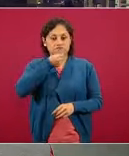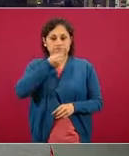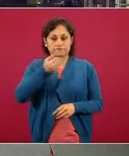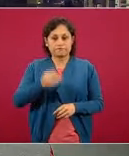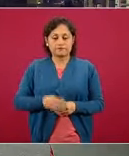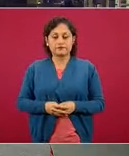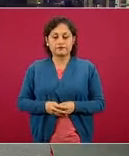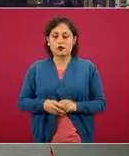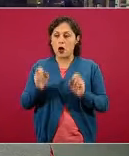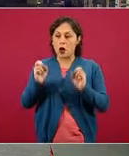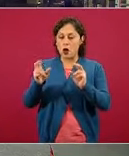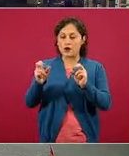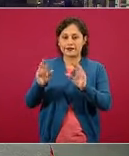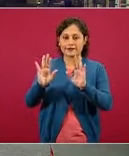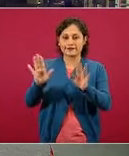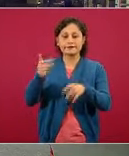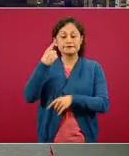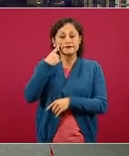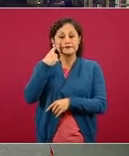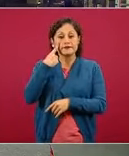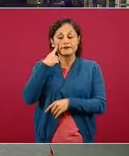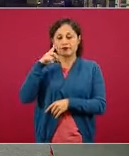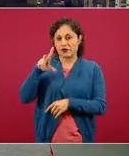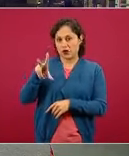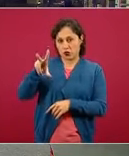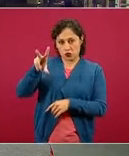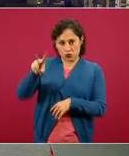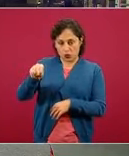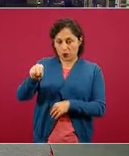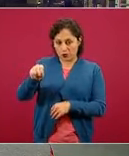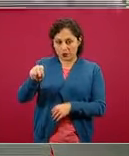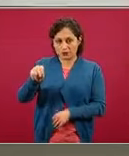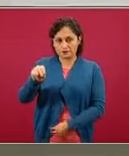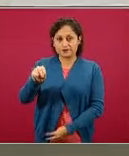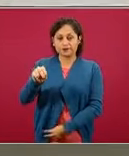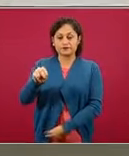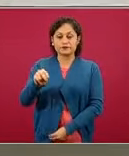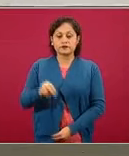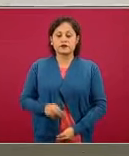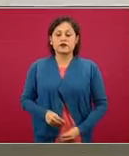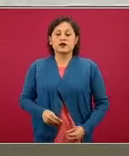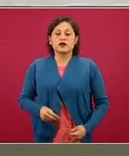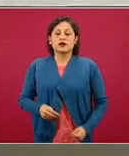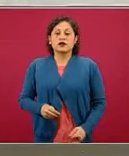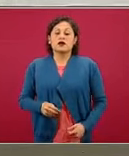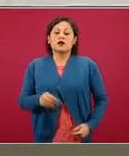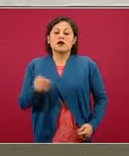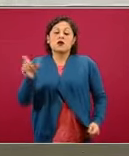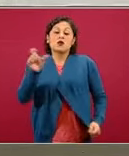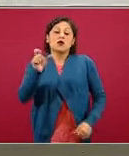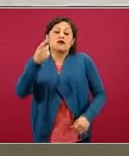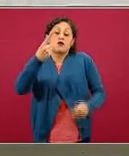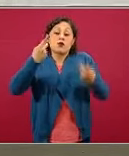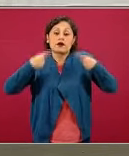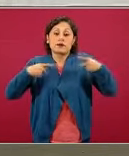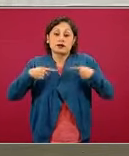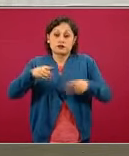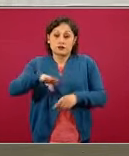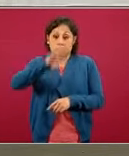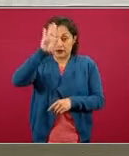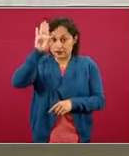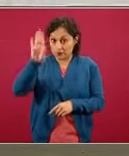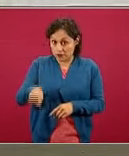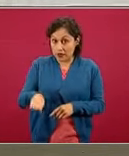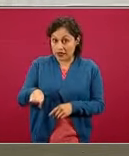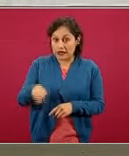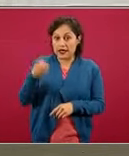menos muertos. Correcto. No, el proceso de dictaminación para cuando una persona fallece está precisamente